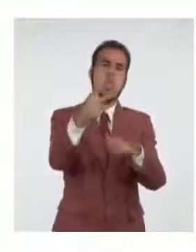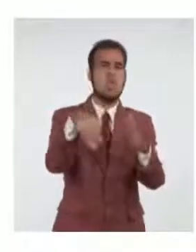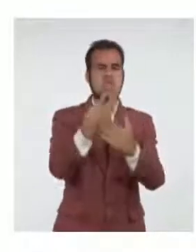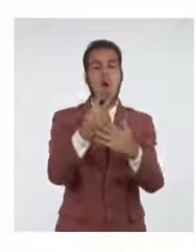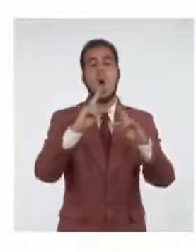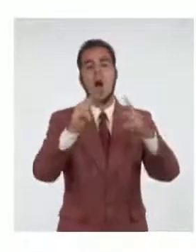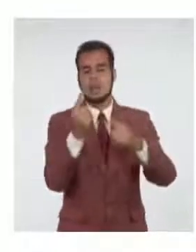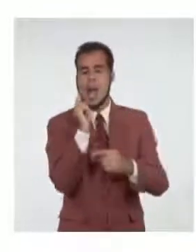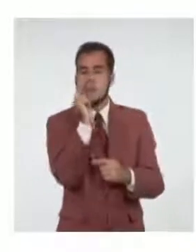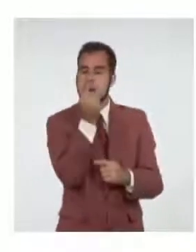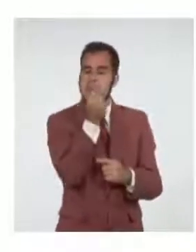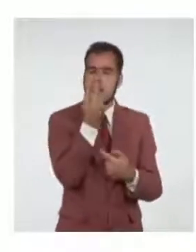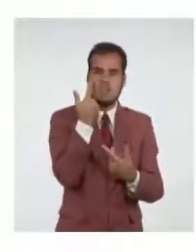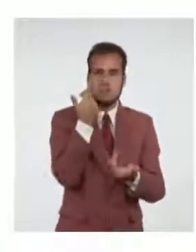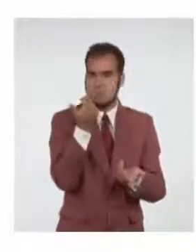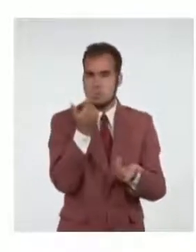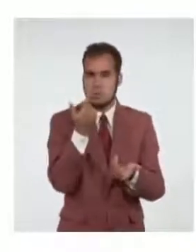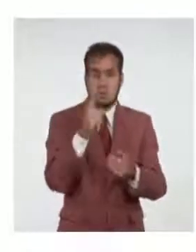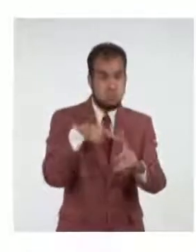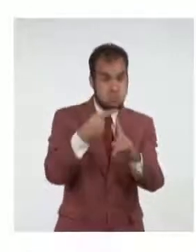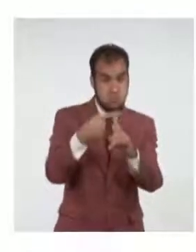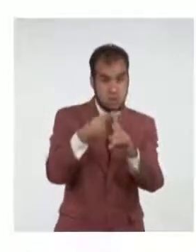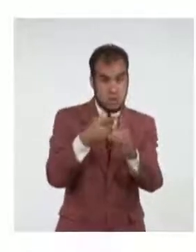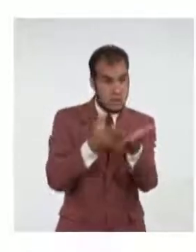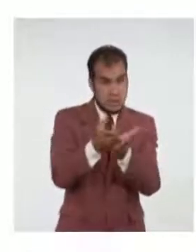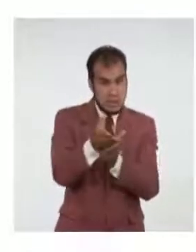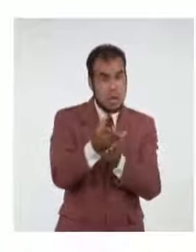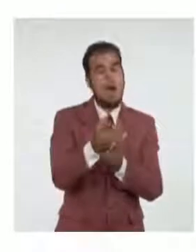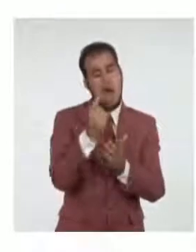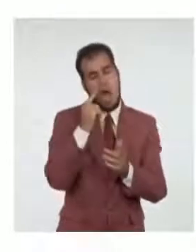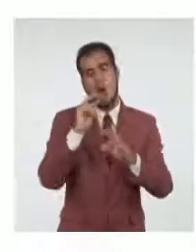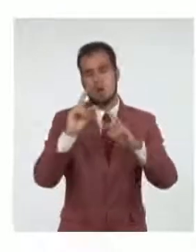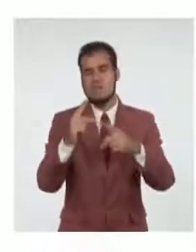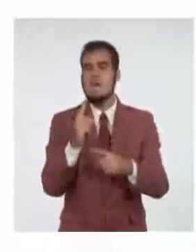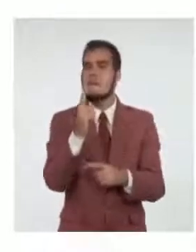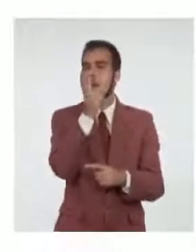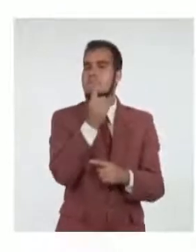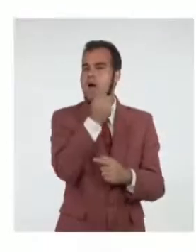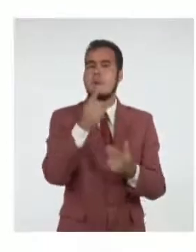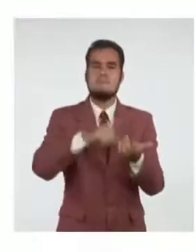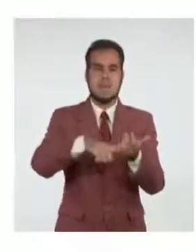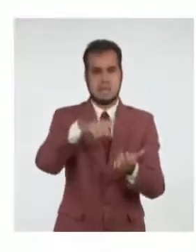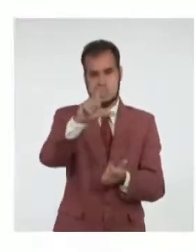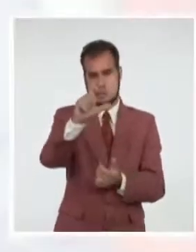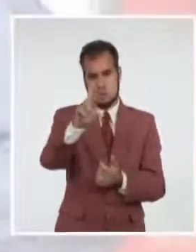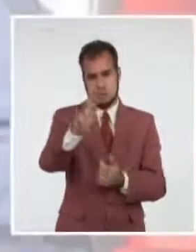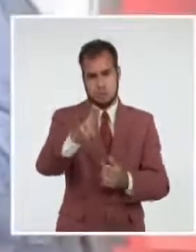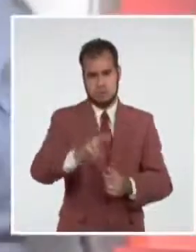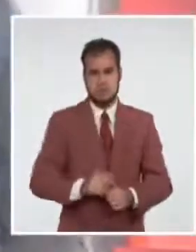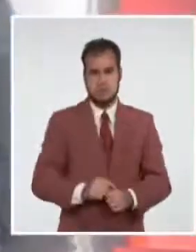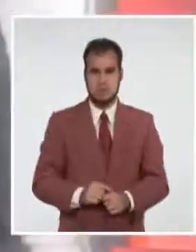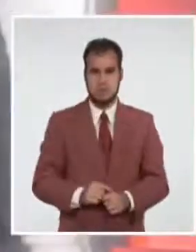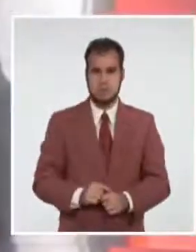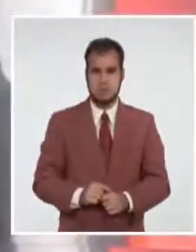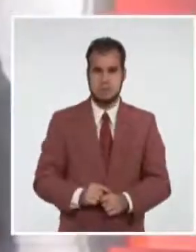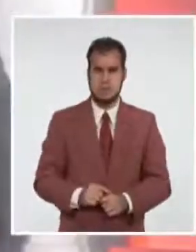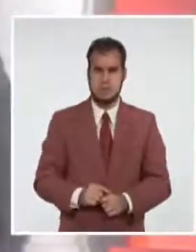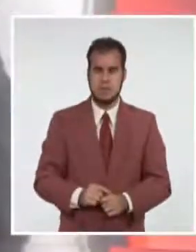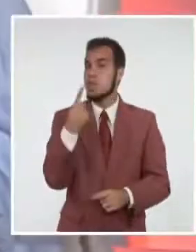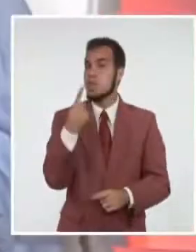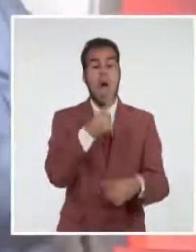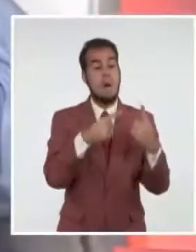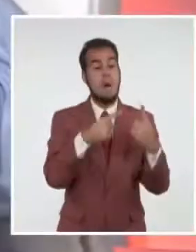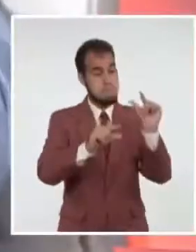siendo positivo, pues se hace un PCR también. Hay algunas personas que se mantienen 14